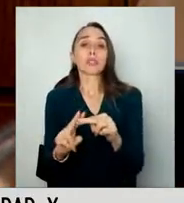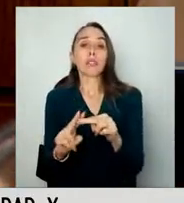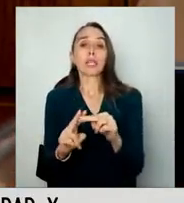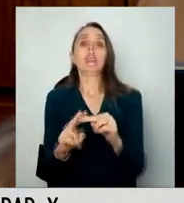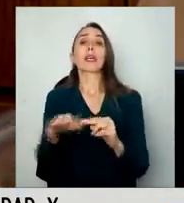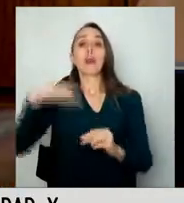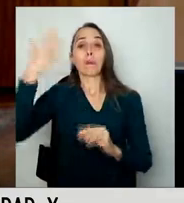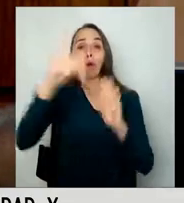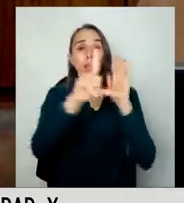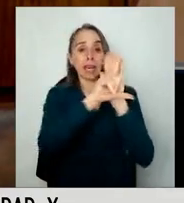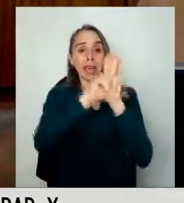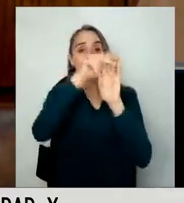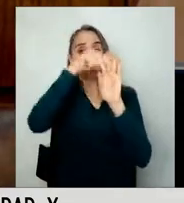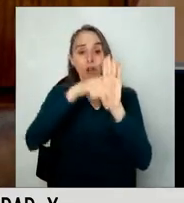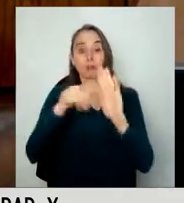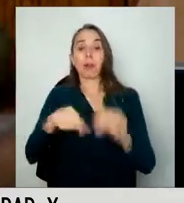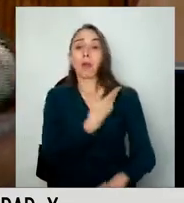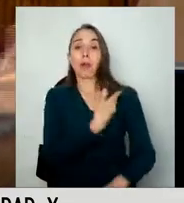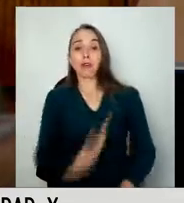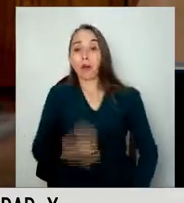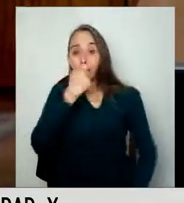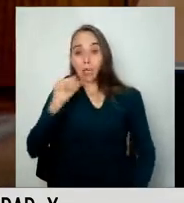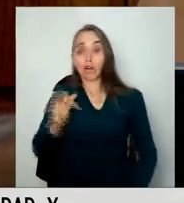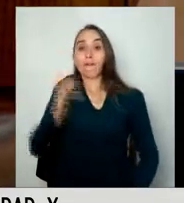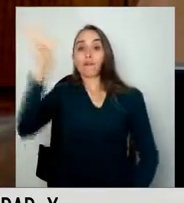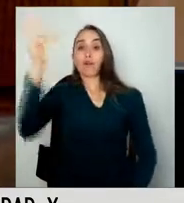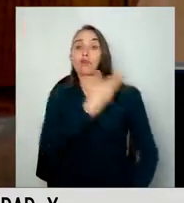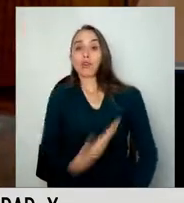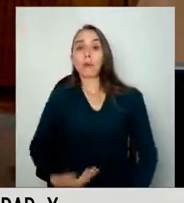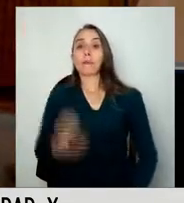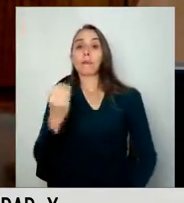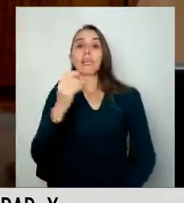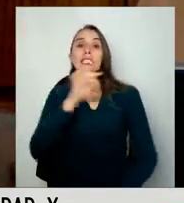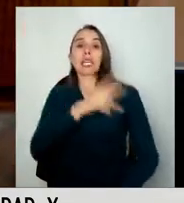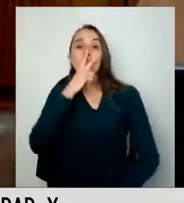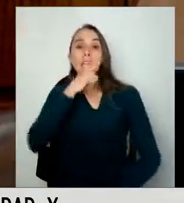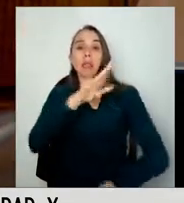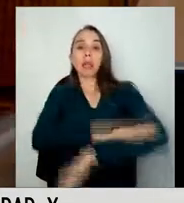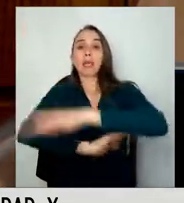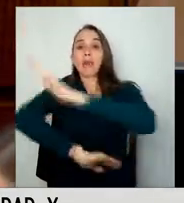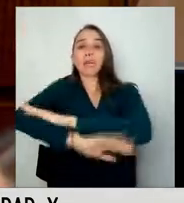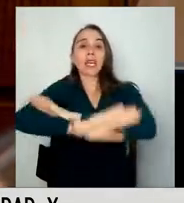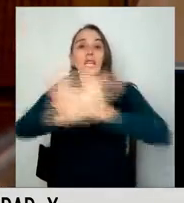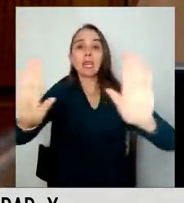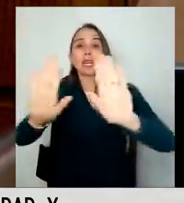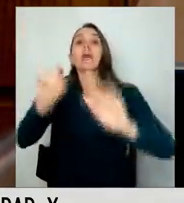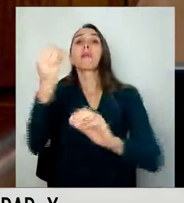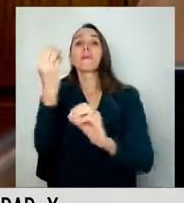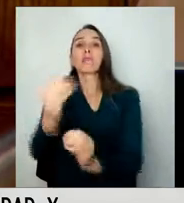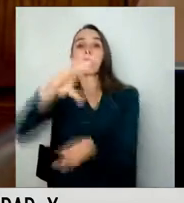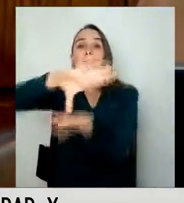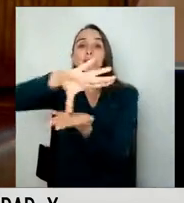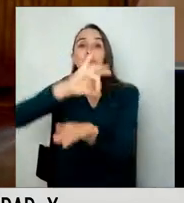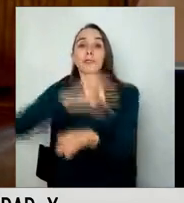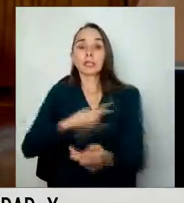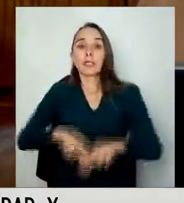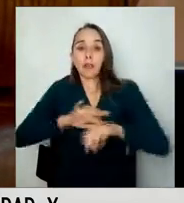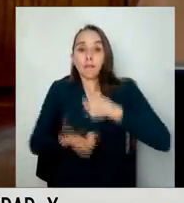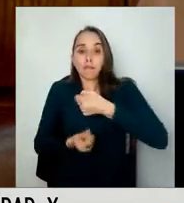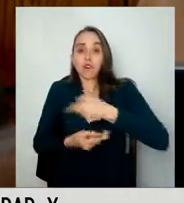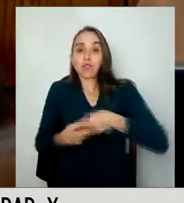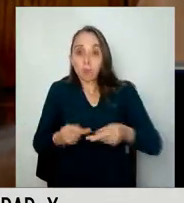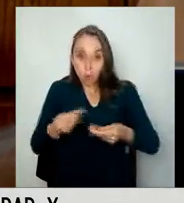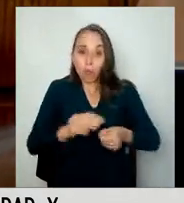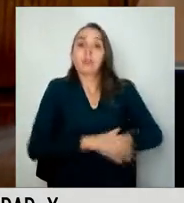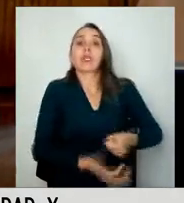este y a los futuros gobiernos por el bien de chile no por el bien de una izquierda o de una derecha por el bien de nuestro país que esos recursos puedan llegar y si se requieren